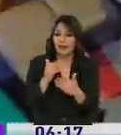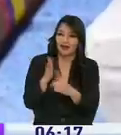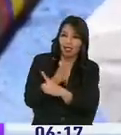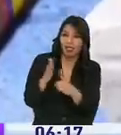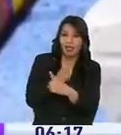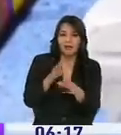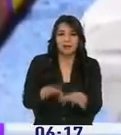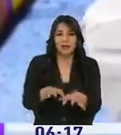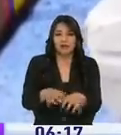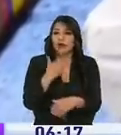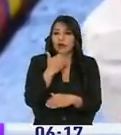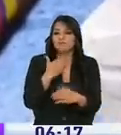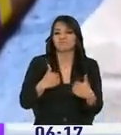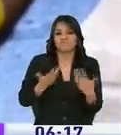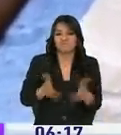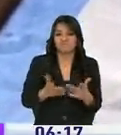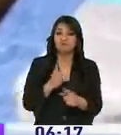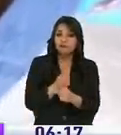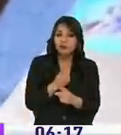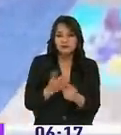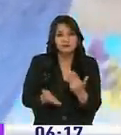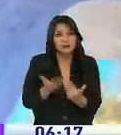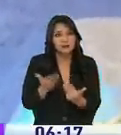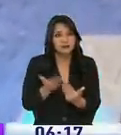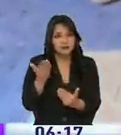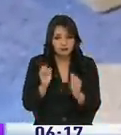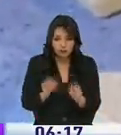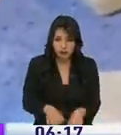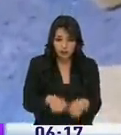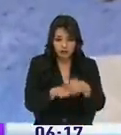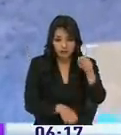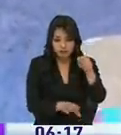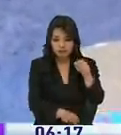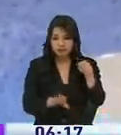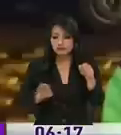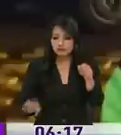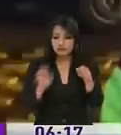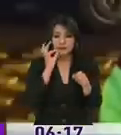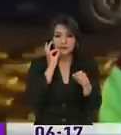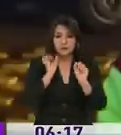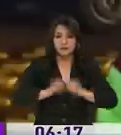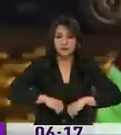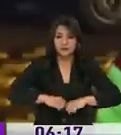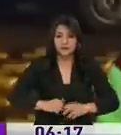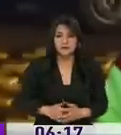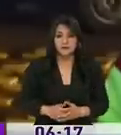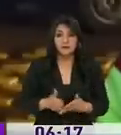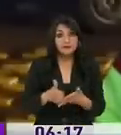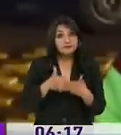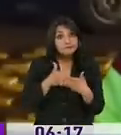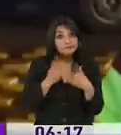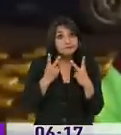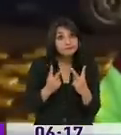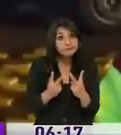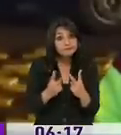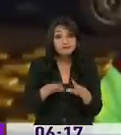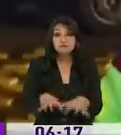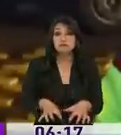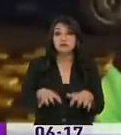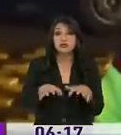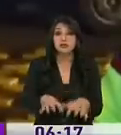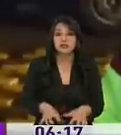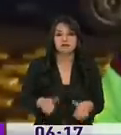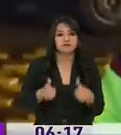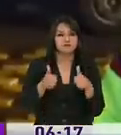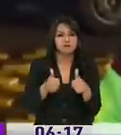distraer el olfato de los perros, por lo que fácilmente se pudo sacar la marihuana. Con la ayuda, como ustedes pueden apreciar, del can, él